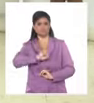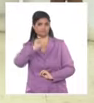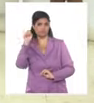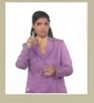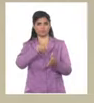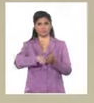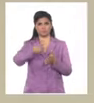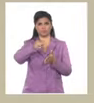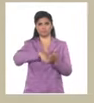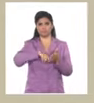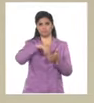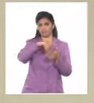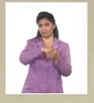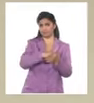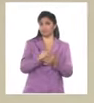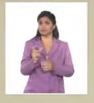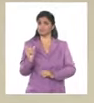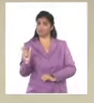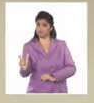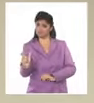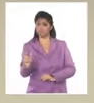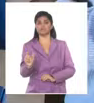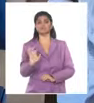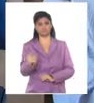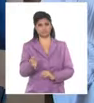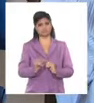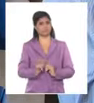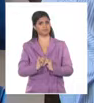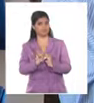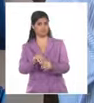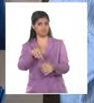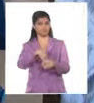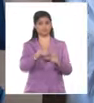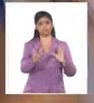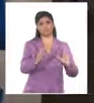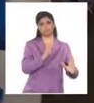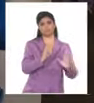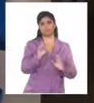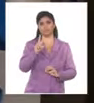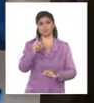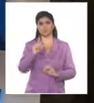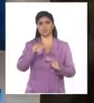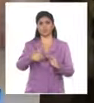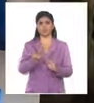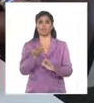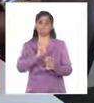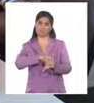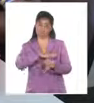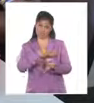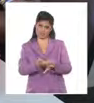al efecto en la fecha fijada por este dentro del término de los 21 días siguientes a su elección